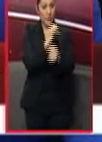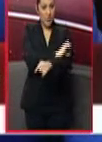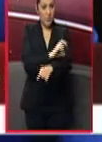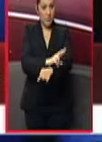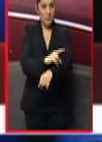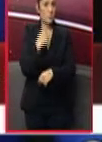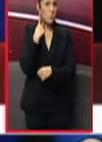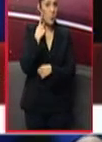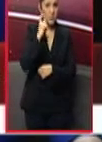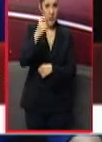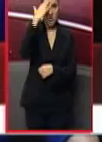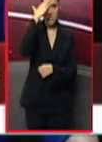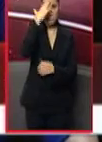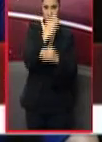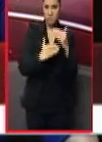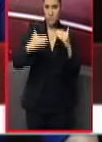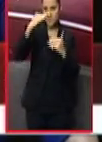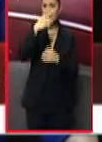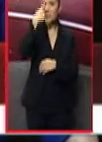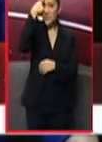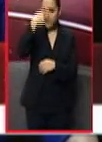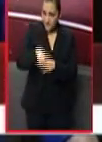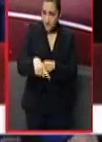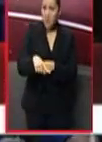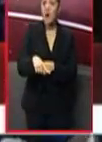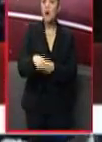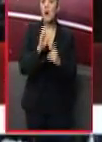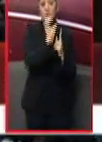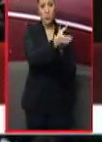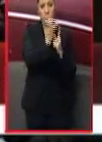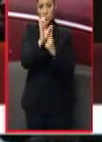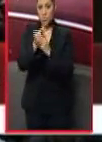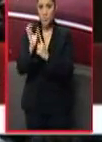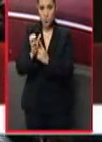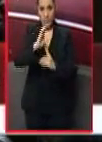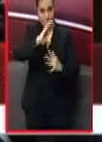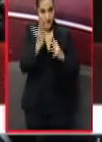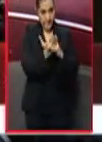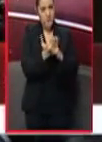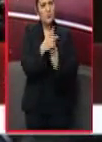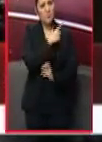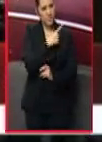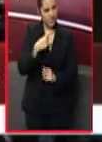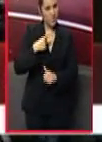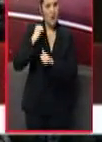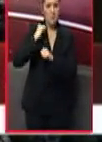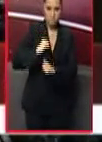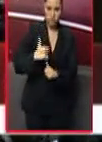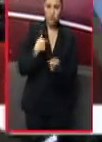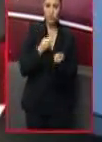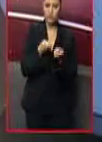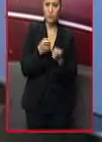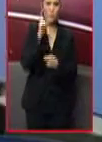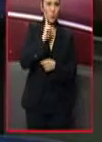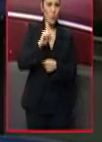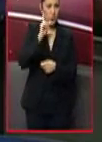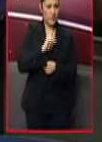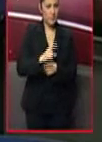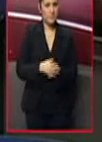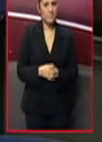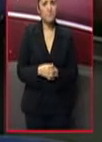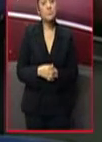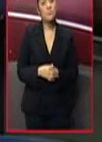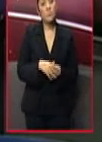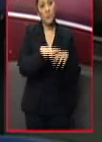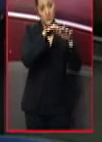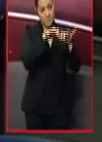en el sentido de que pudieran la mitad de las comisiones ser encabezadas por mujeres. El texto se